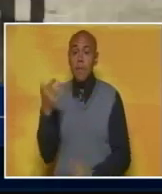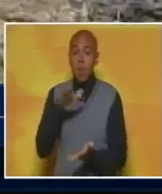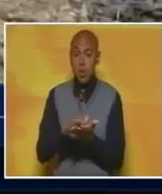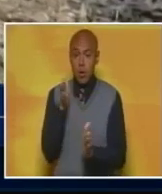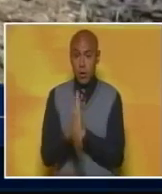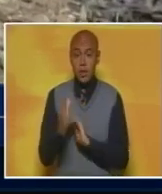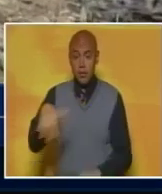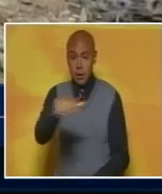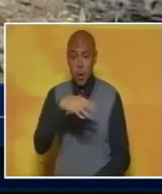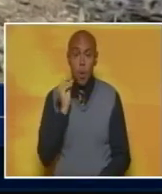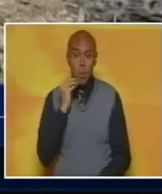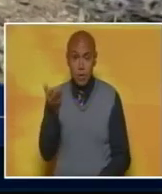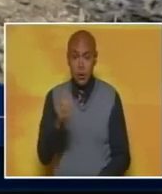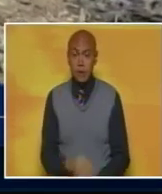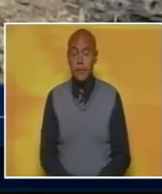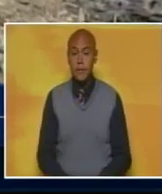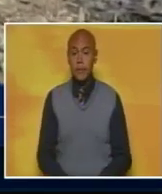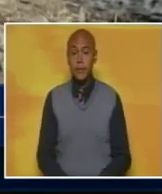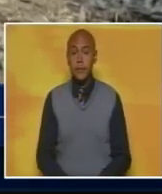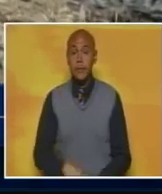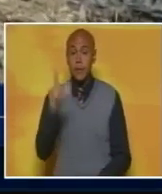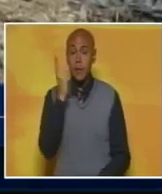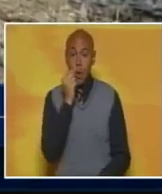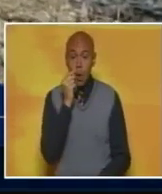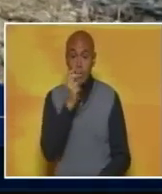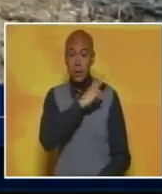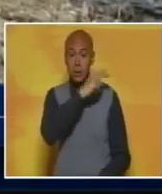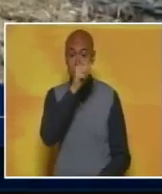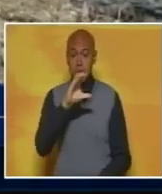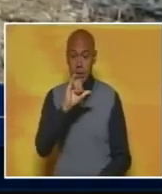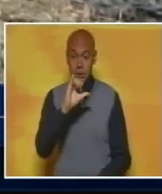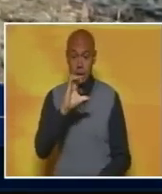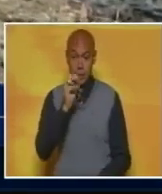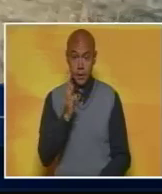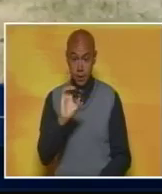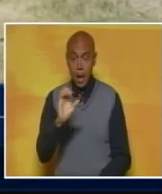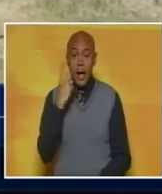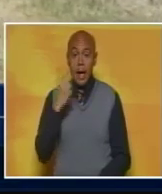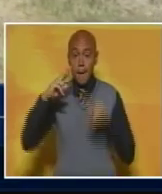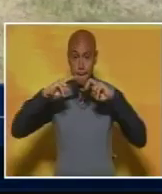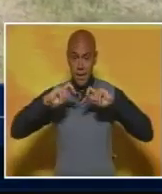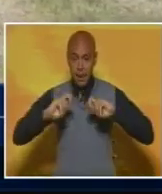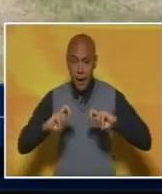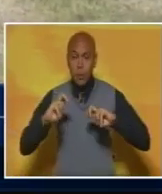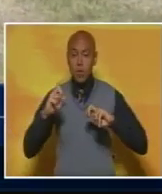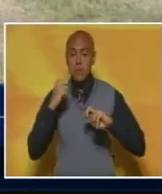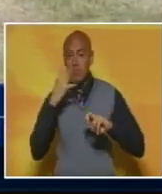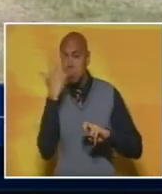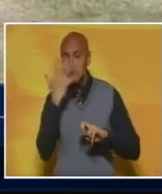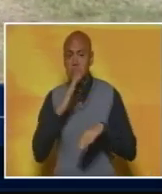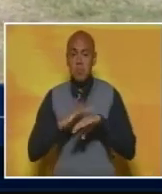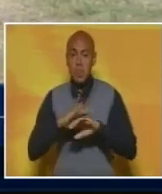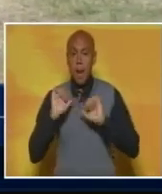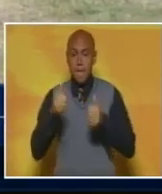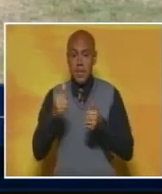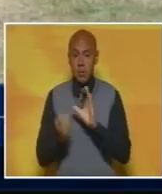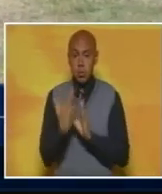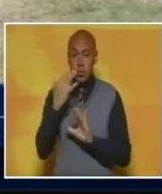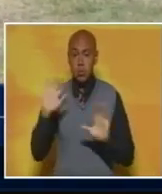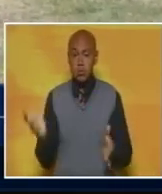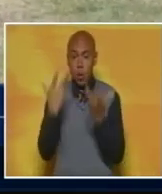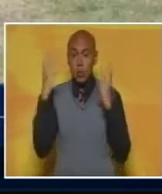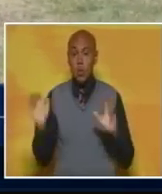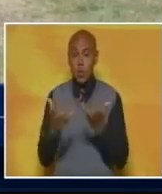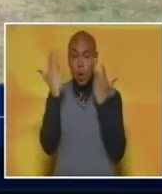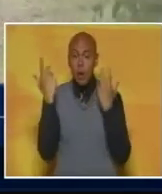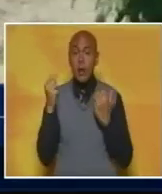estos jóvenes. El director del CICPC afirmó que continuarán con las investigaciones para conocer las causas del incendio en el cañaveral